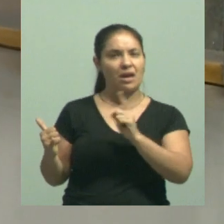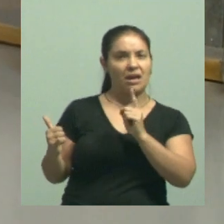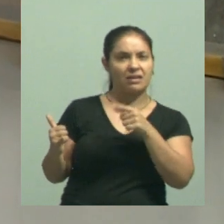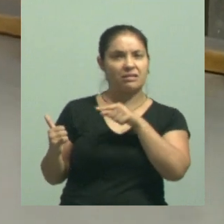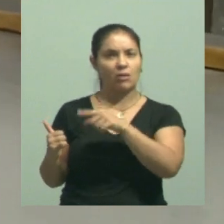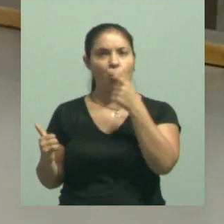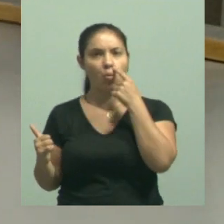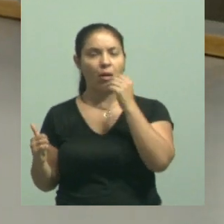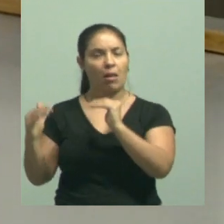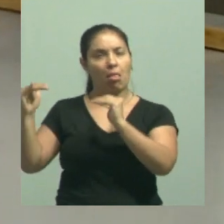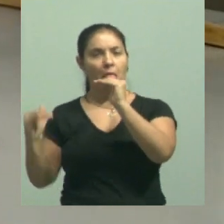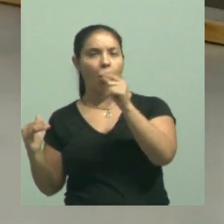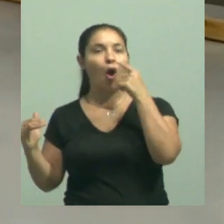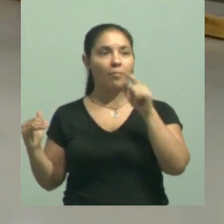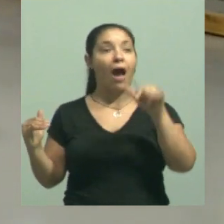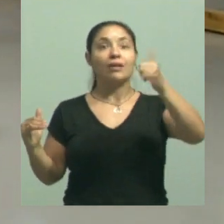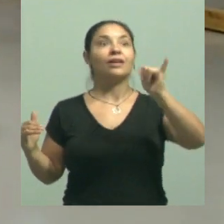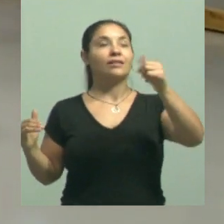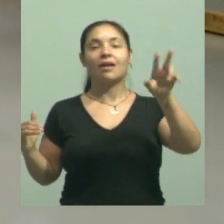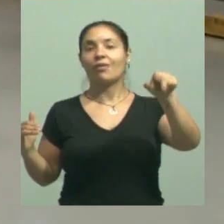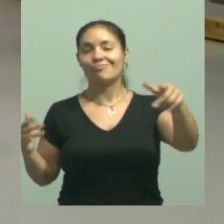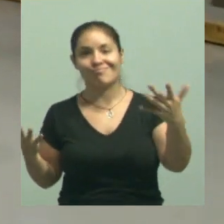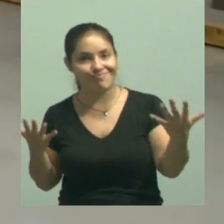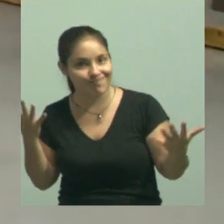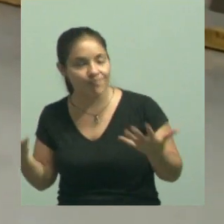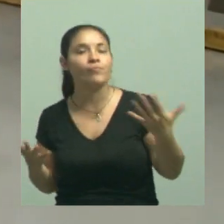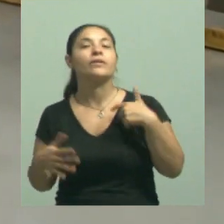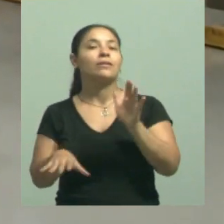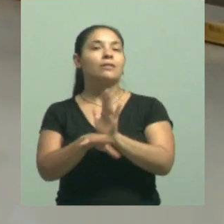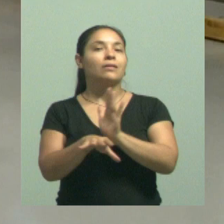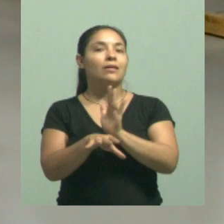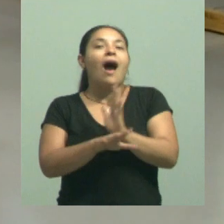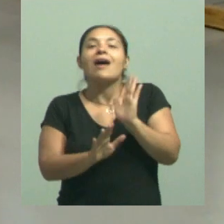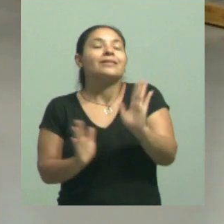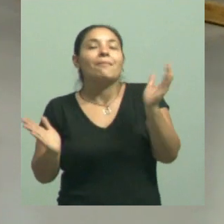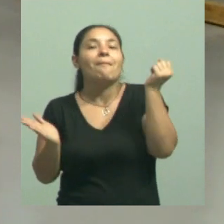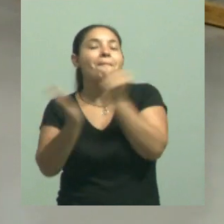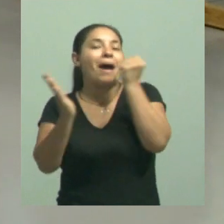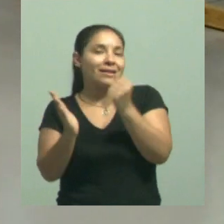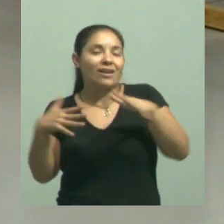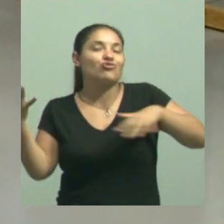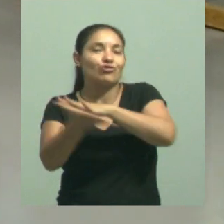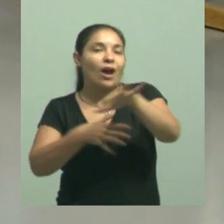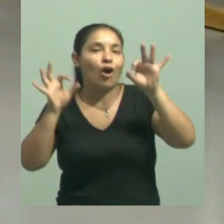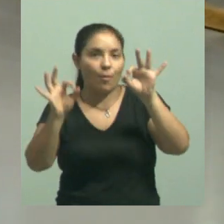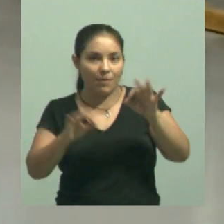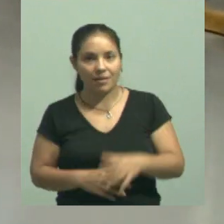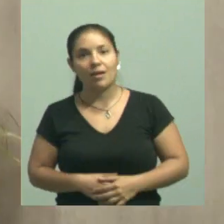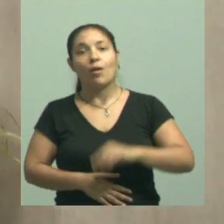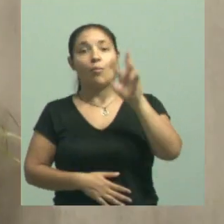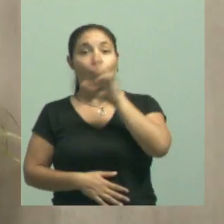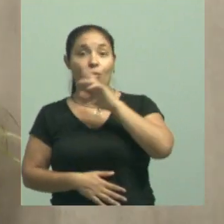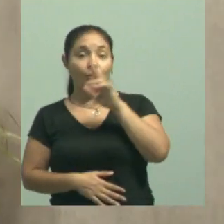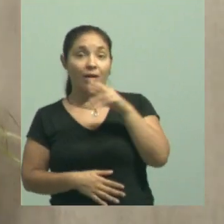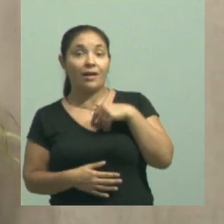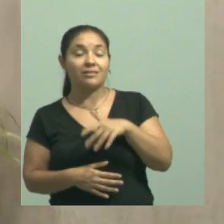de machismo, patriarcado, no tenemos que pensar que es una cosa que atañe solo a los varones. Exacto. Es decir, las mujeres ya entendimos que nos atañe a nosotras, los varones